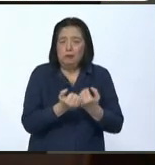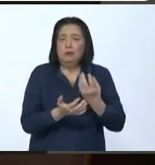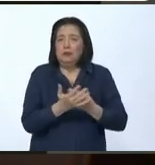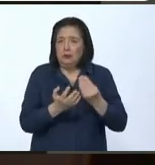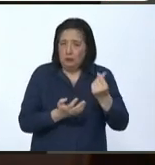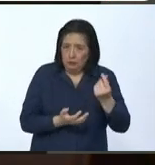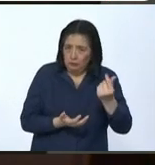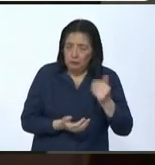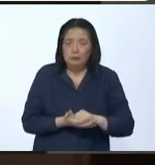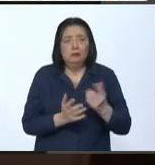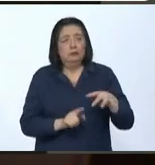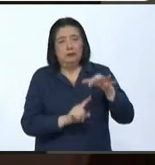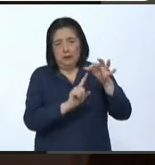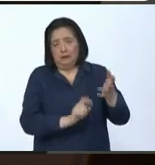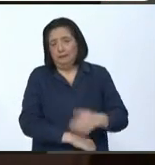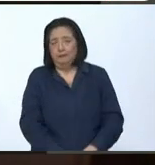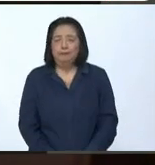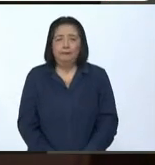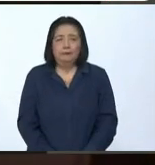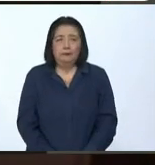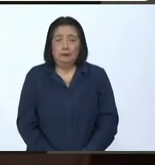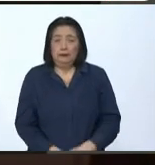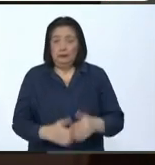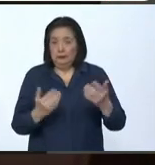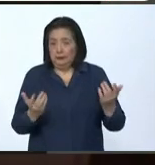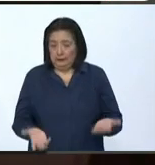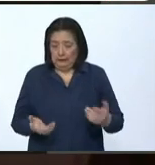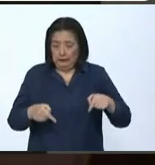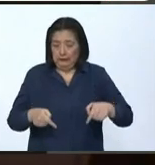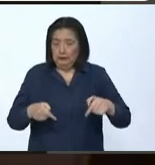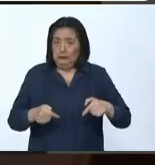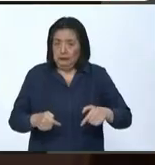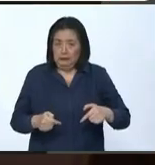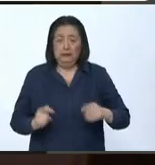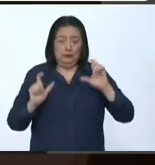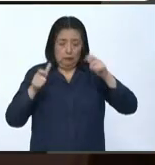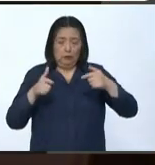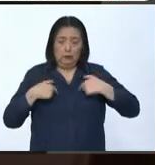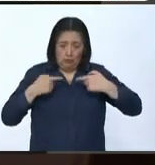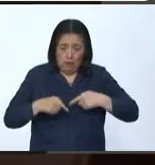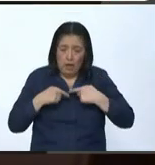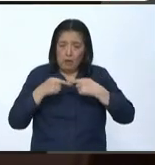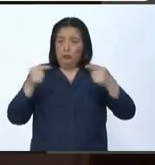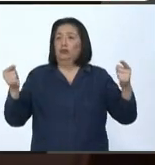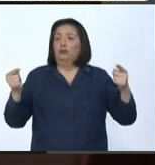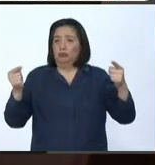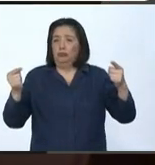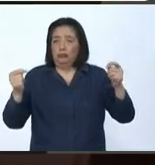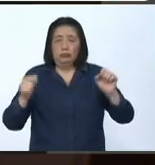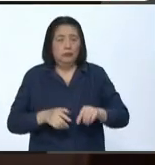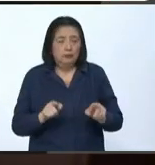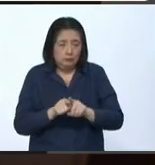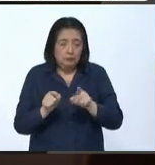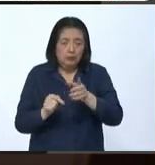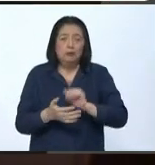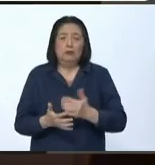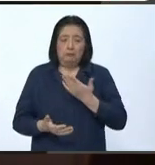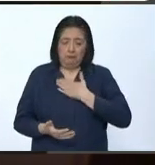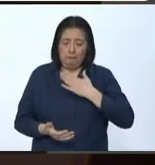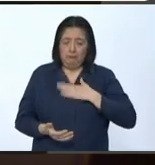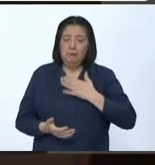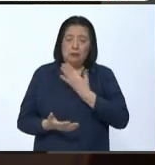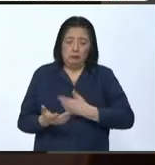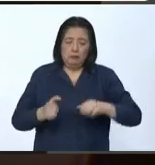económico excepcional. Desde este hemiciclo anuncio, de igual manera, que mi